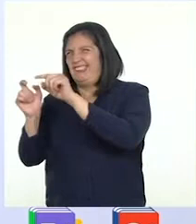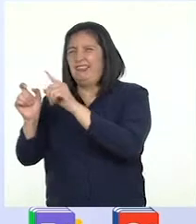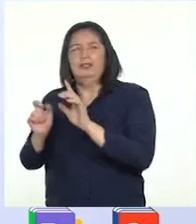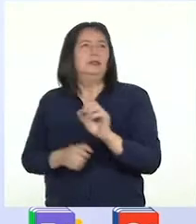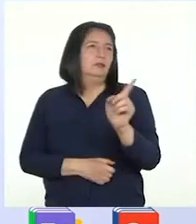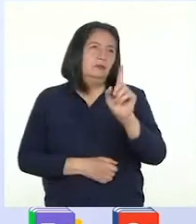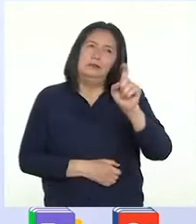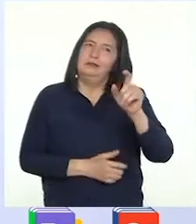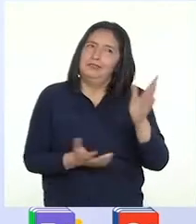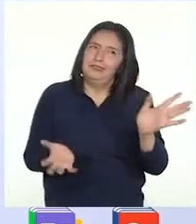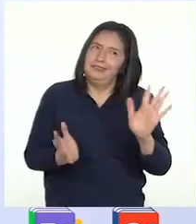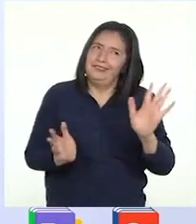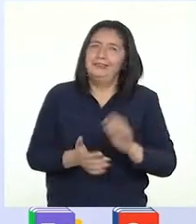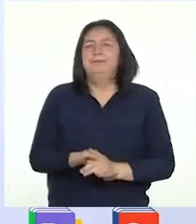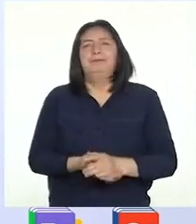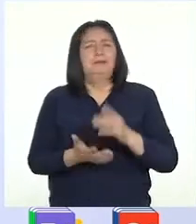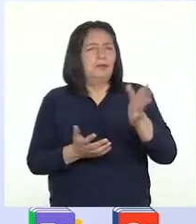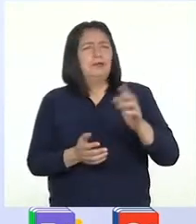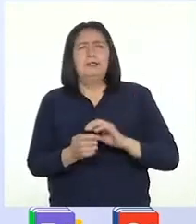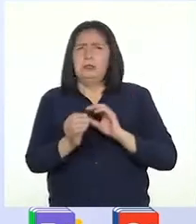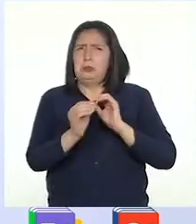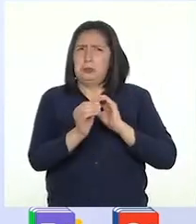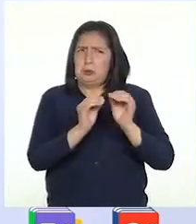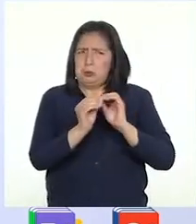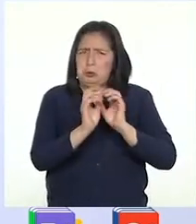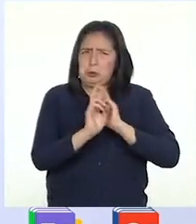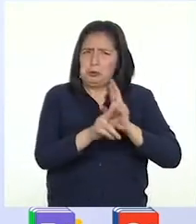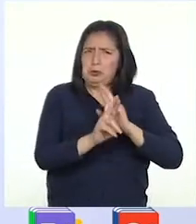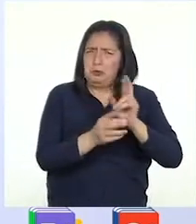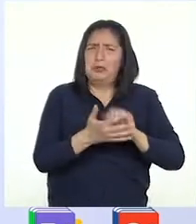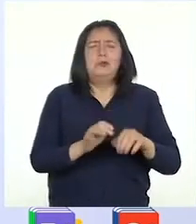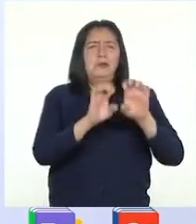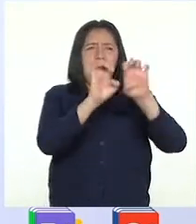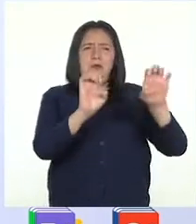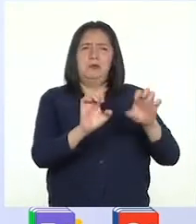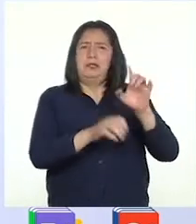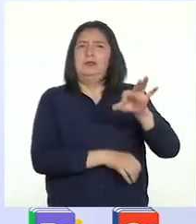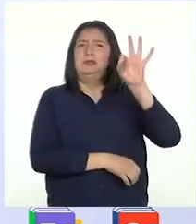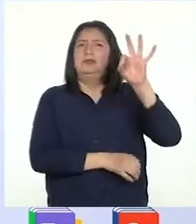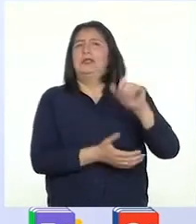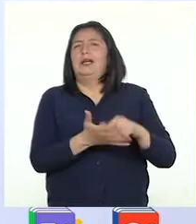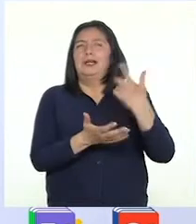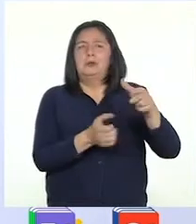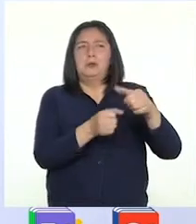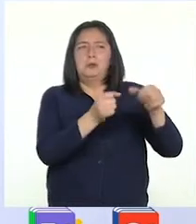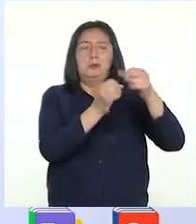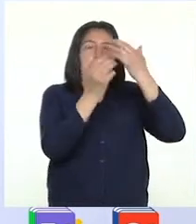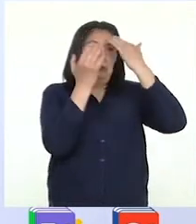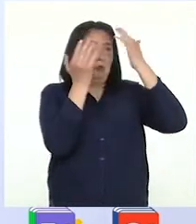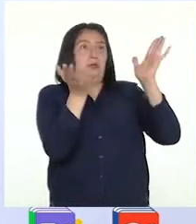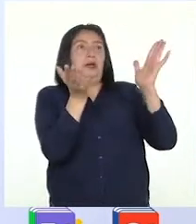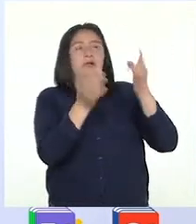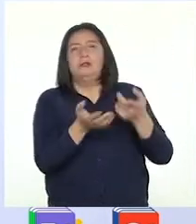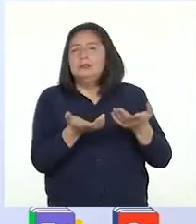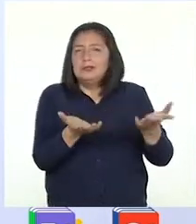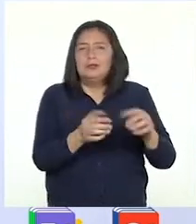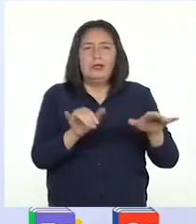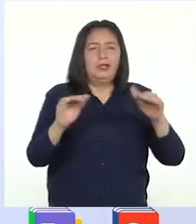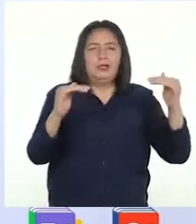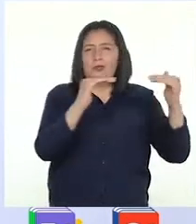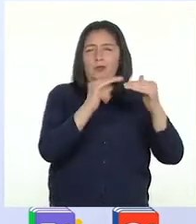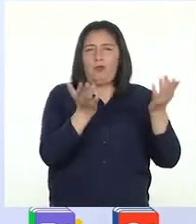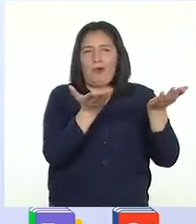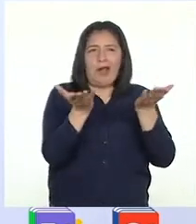No necesariamente. Resolver una ecuación es encontrar una cantidad desconocida a partir de una